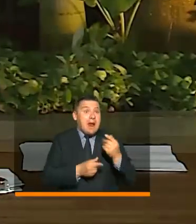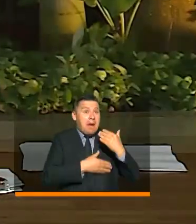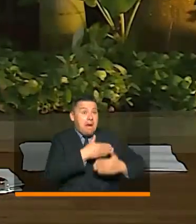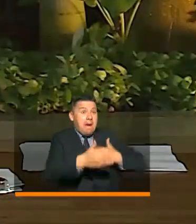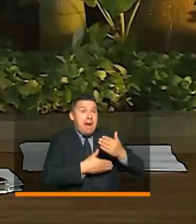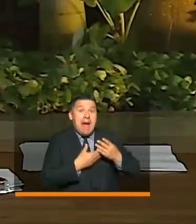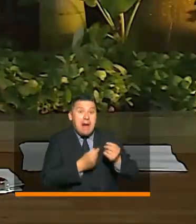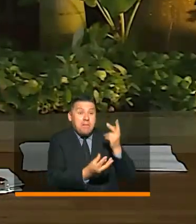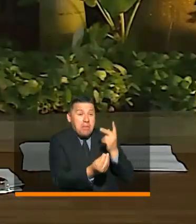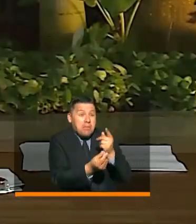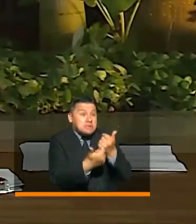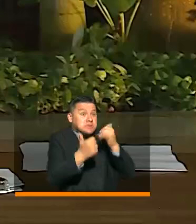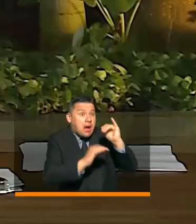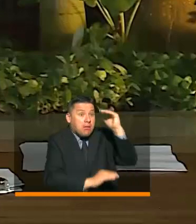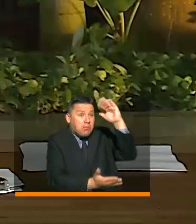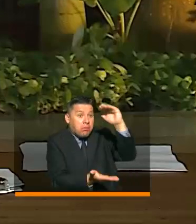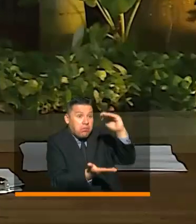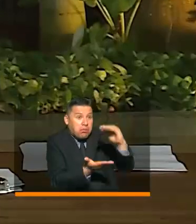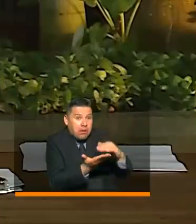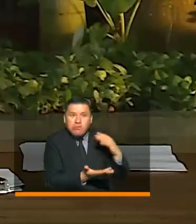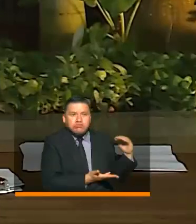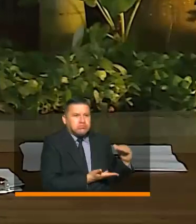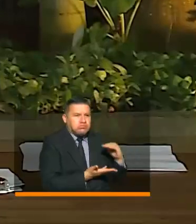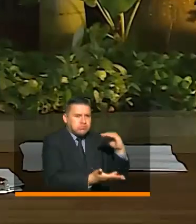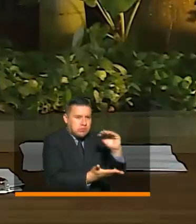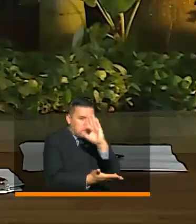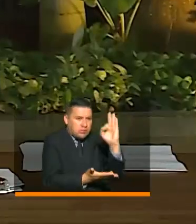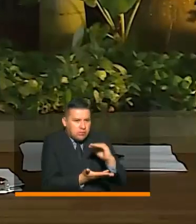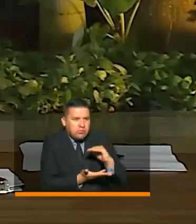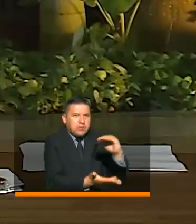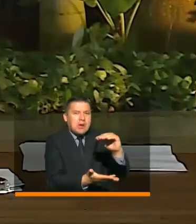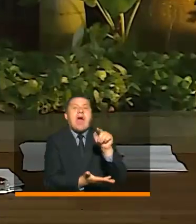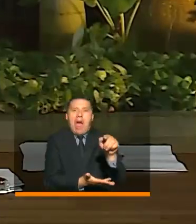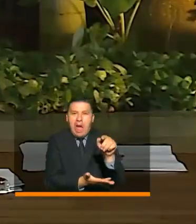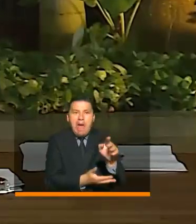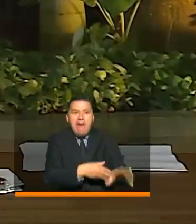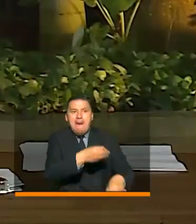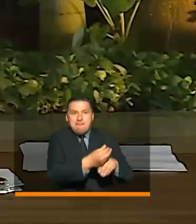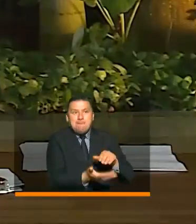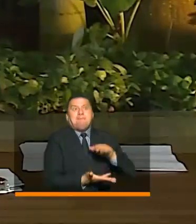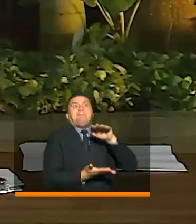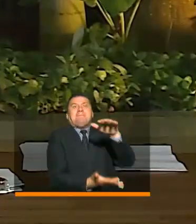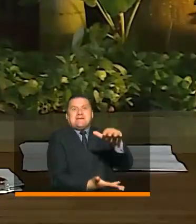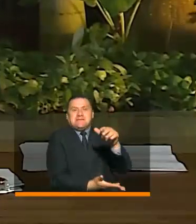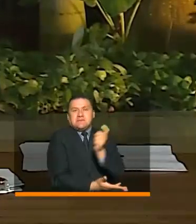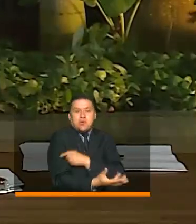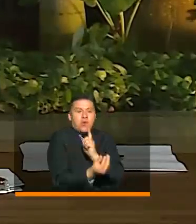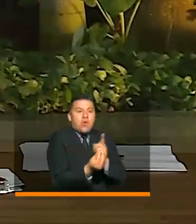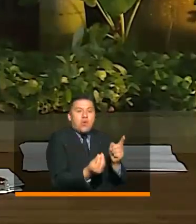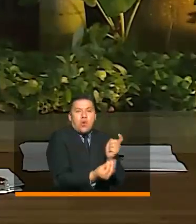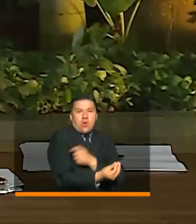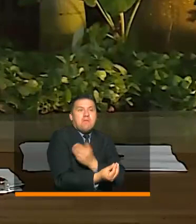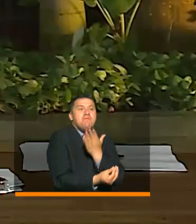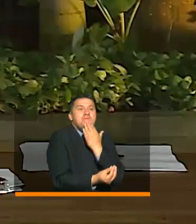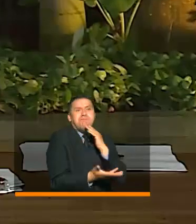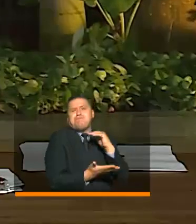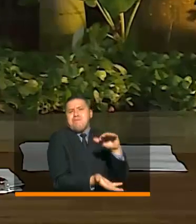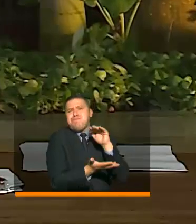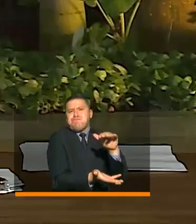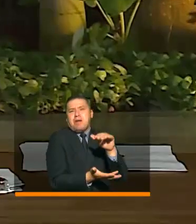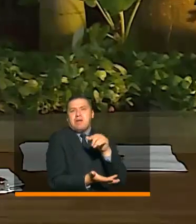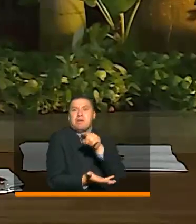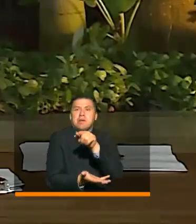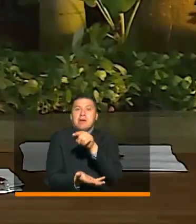acelerados y que tienen además una gran densificación poblacional, ahí estamos aumentando también nuestra capacidad de abastecimiento de